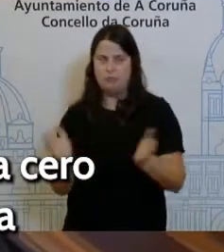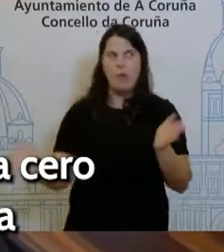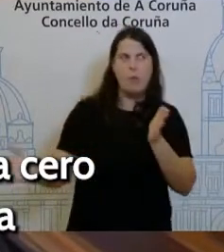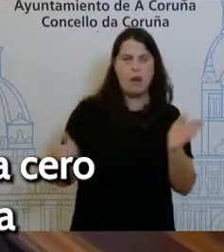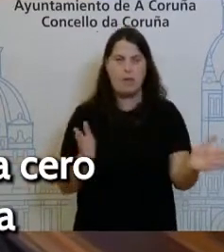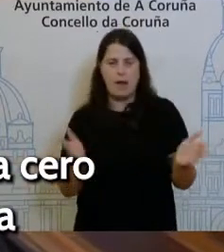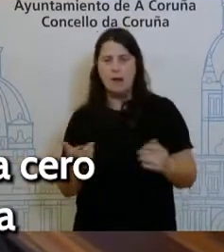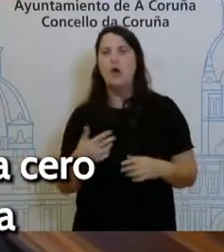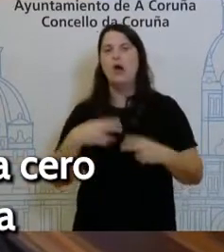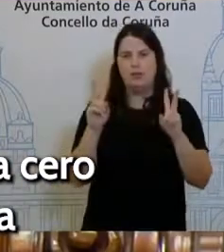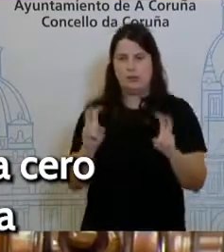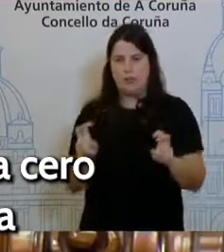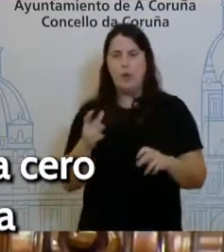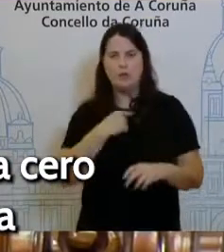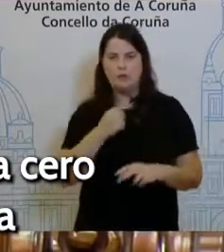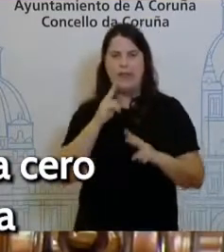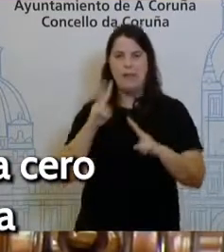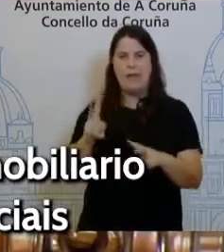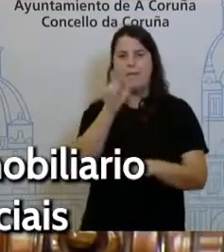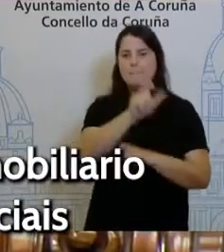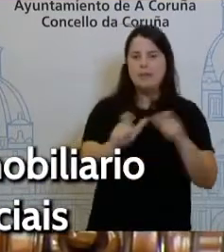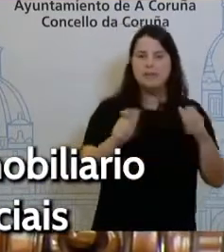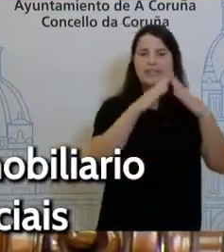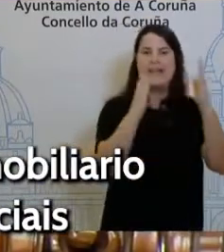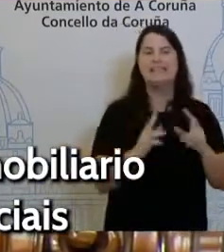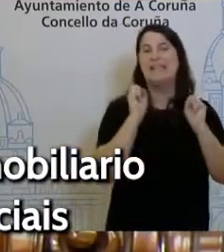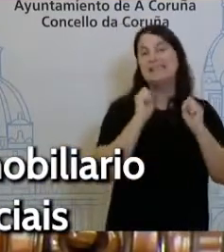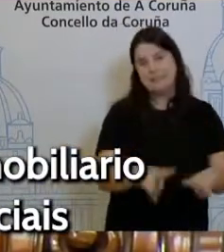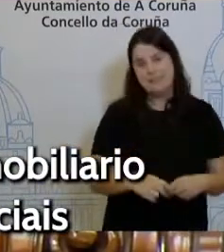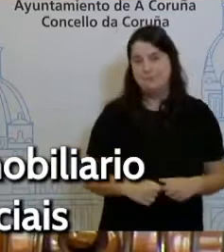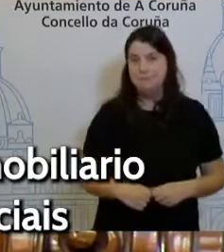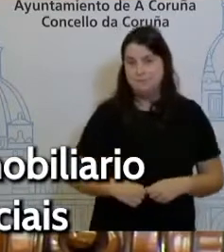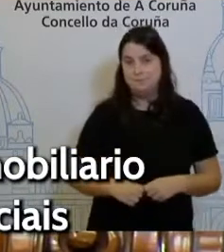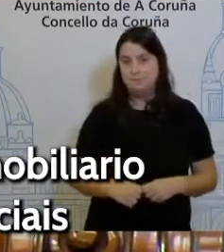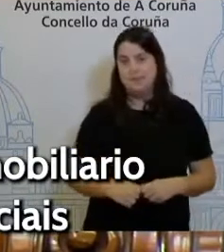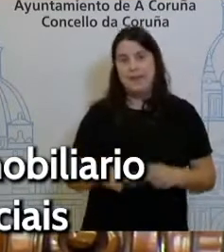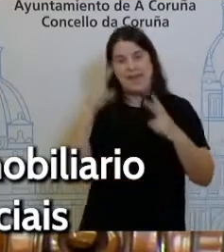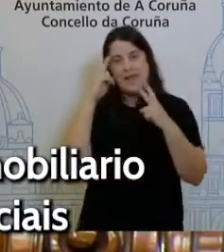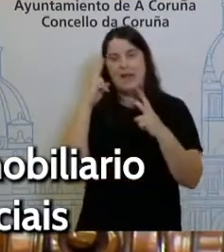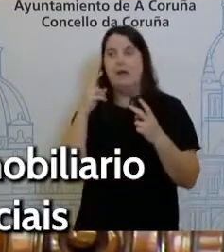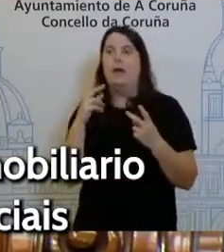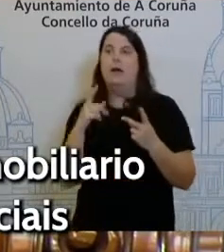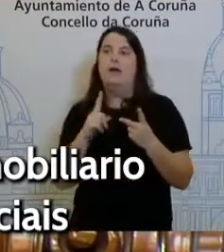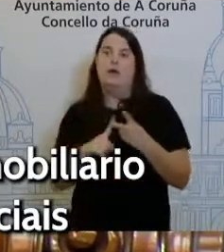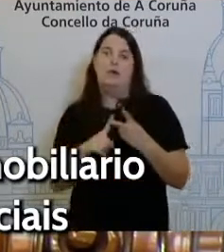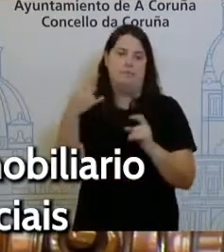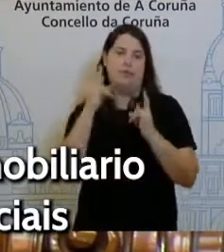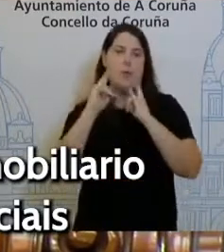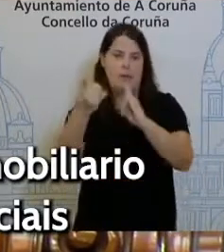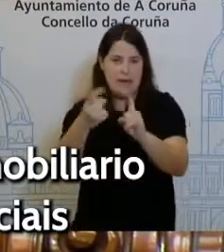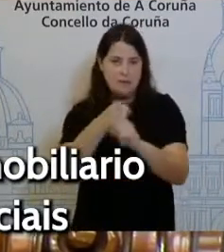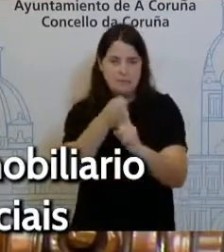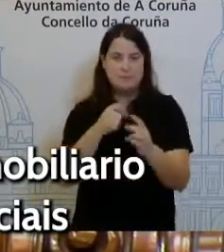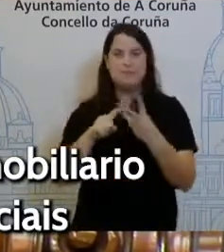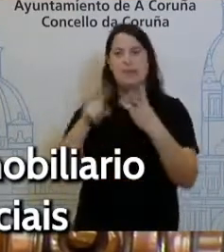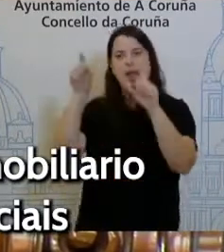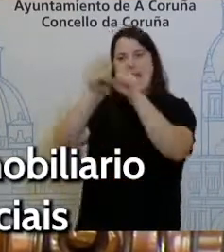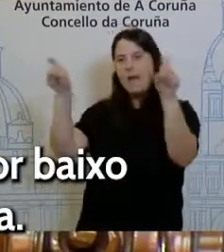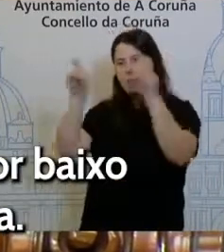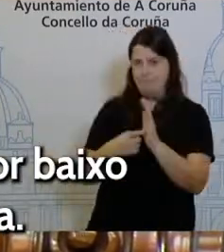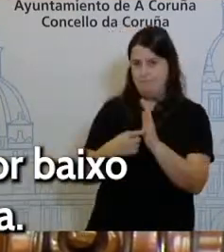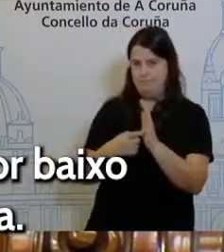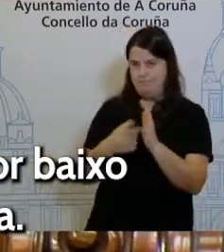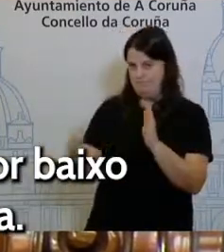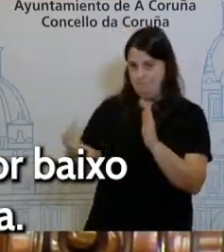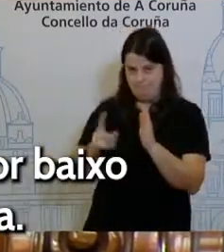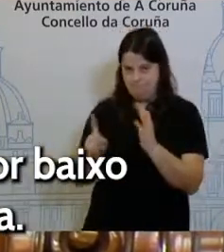ver tolerancia cero coas persoas en casa, tolerancia cero co acoso inmobiliario, coas empresas